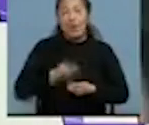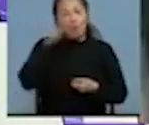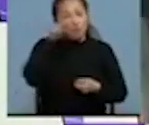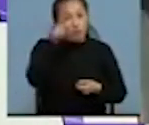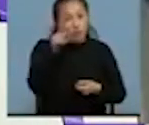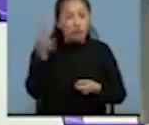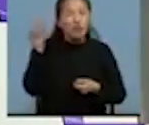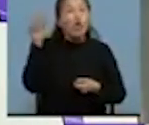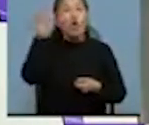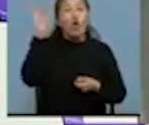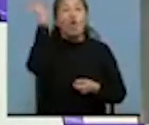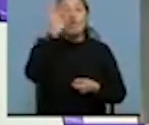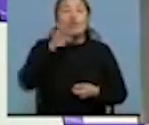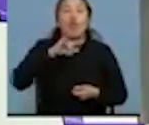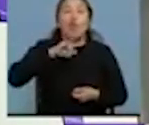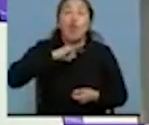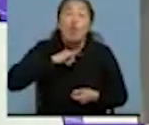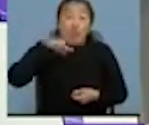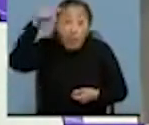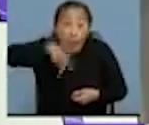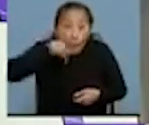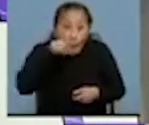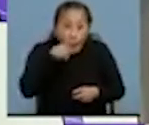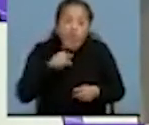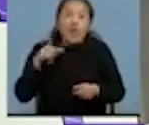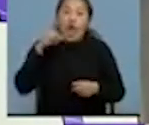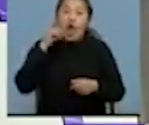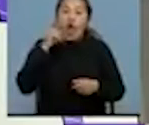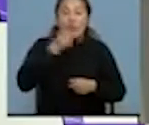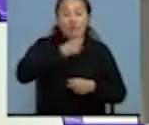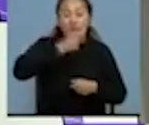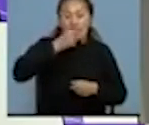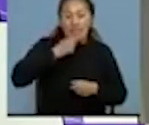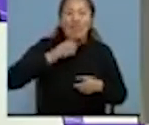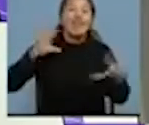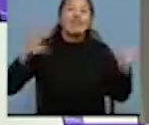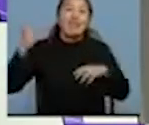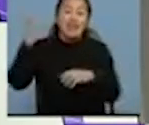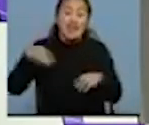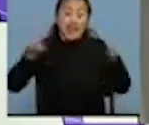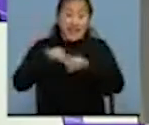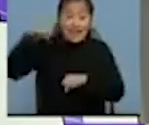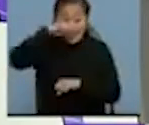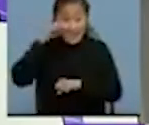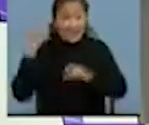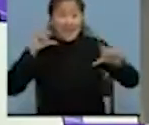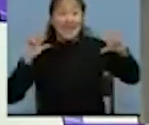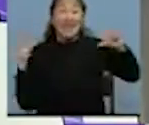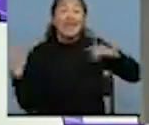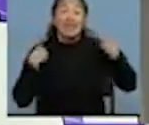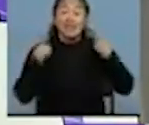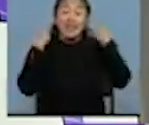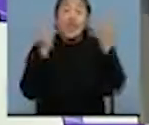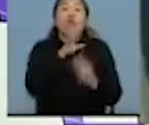voz y opinión jujeña, porque Cristian Rodríguez, periodista de Radio Visión Jujuy, está allí en Bronitsi,